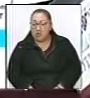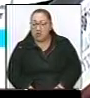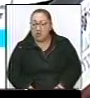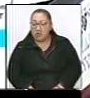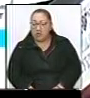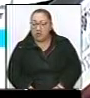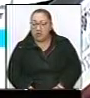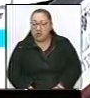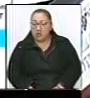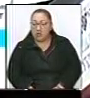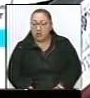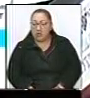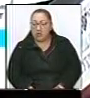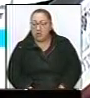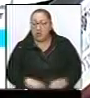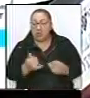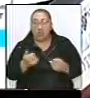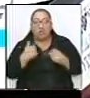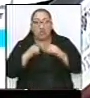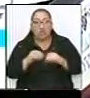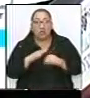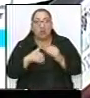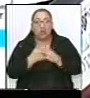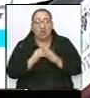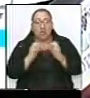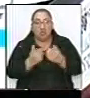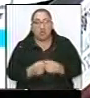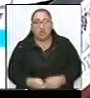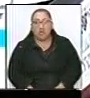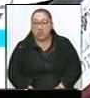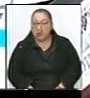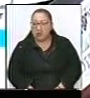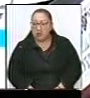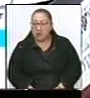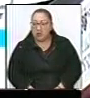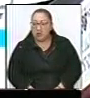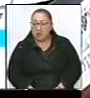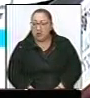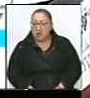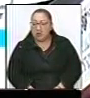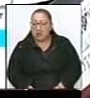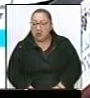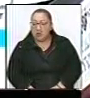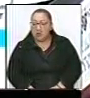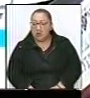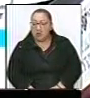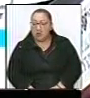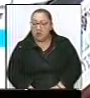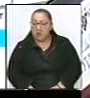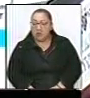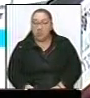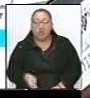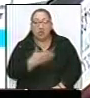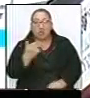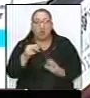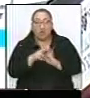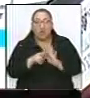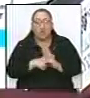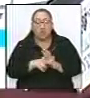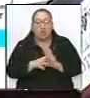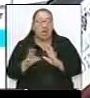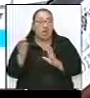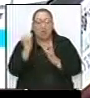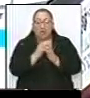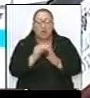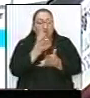qué quieren seguir disminuyendo atribuciones al Congreso. Entonces yo creo que mejor, Presidenta, hay que dar una norma y autodisolvernos, y